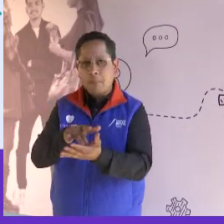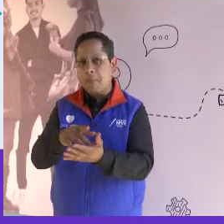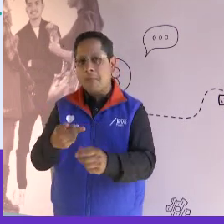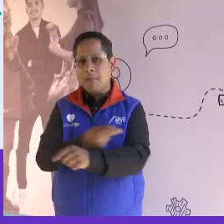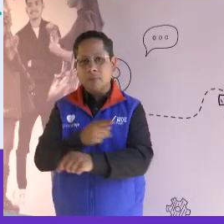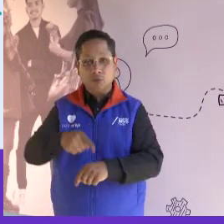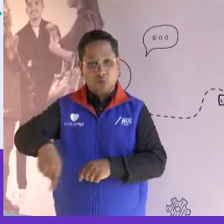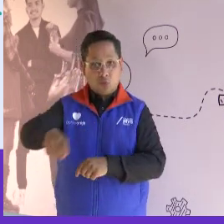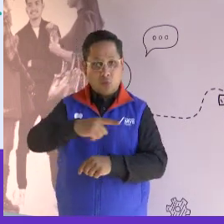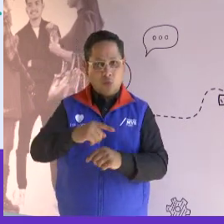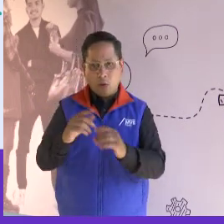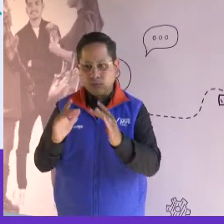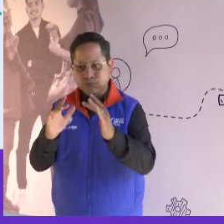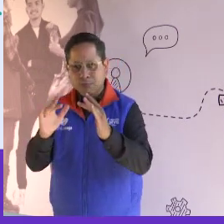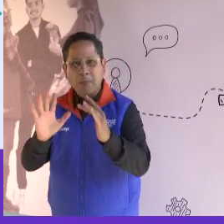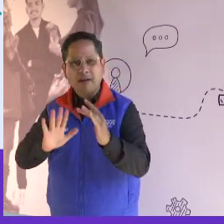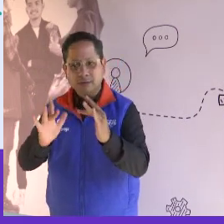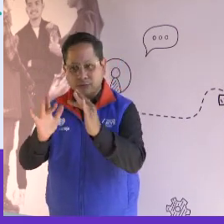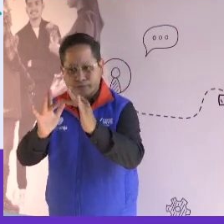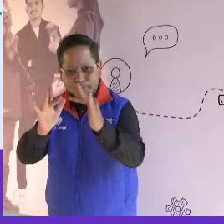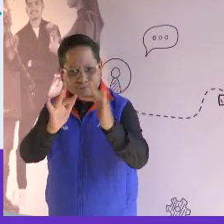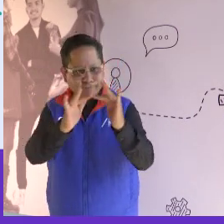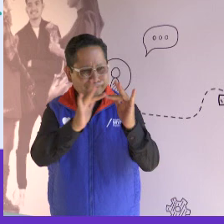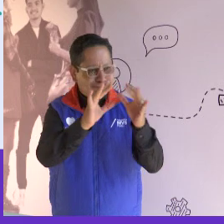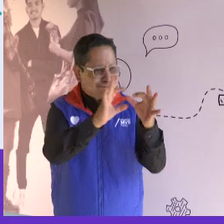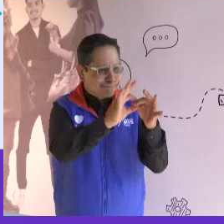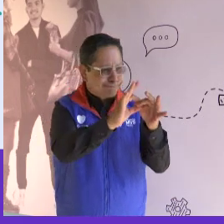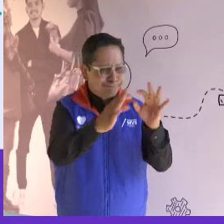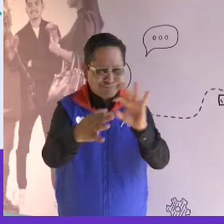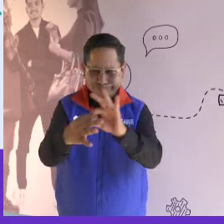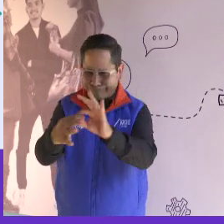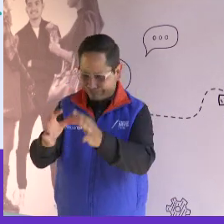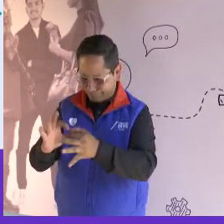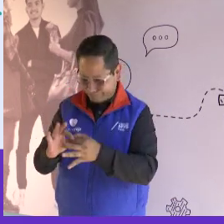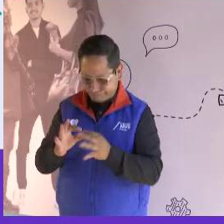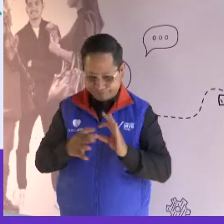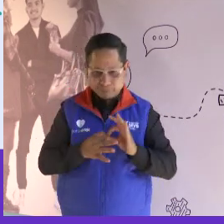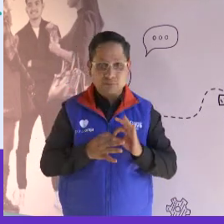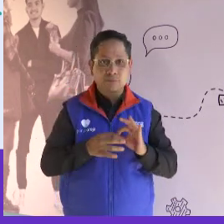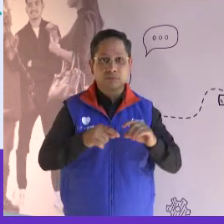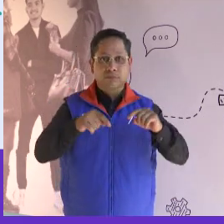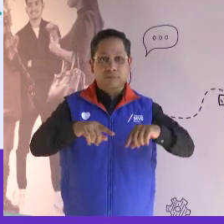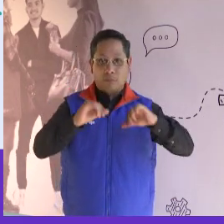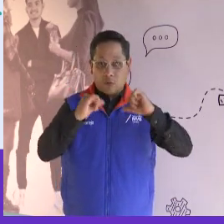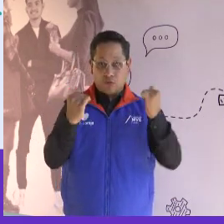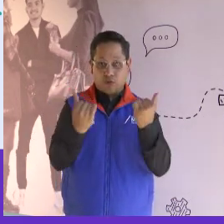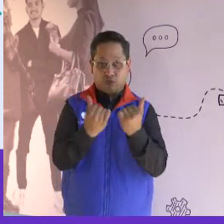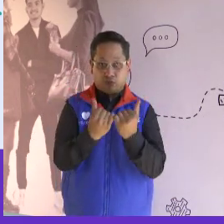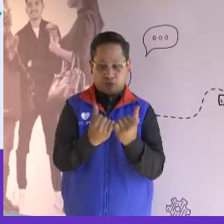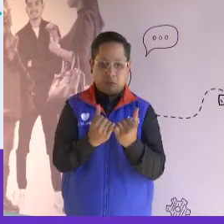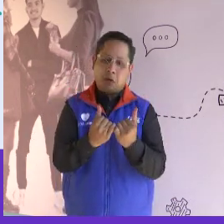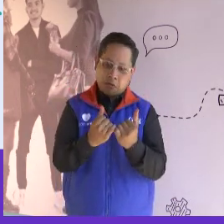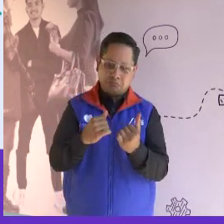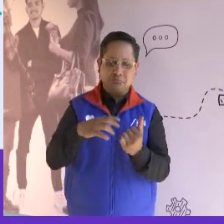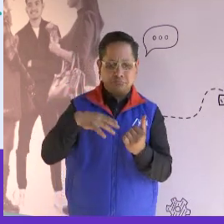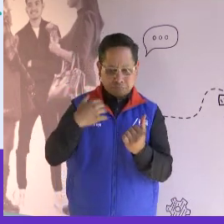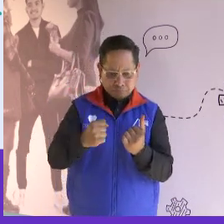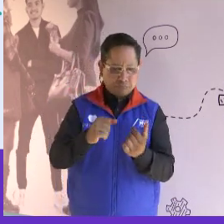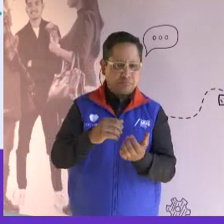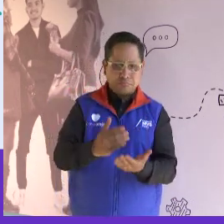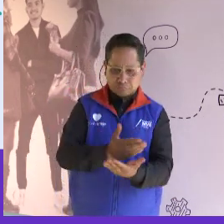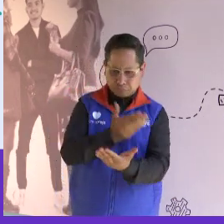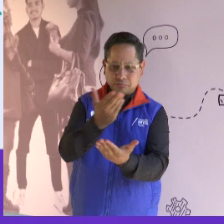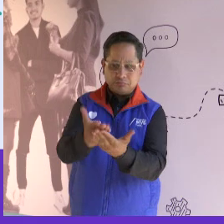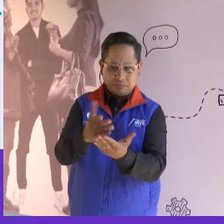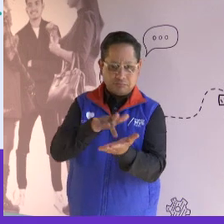los actores se conecten y pues las organizaciones de la sociedad civil que cada uno va a aportar su propio modelo para